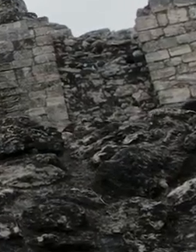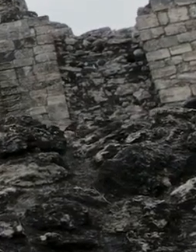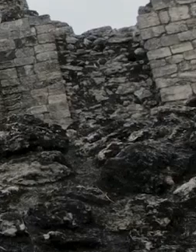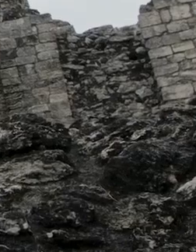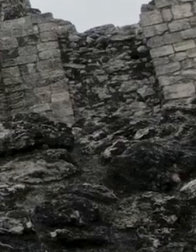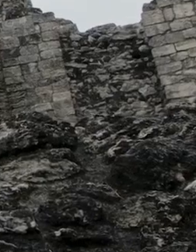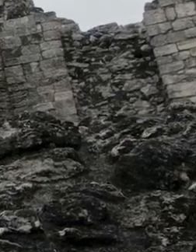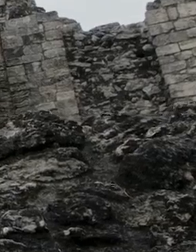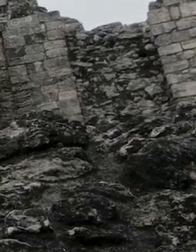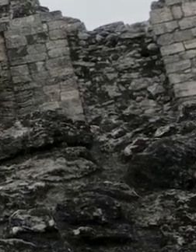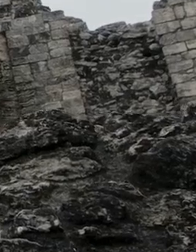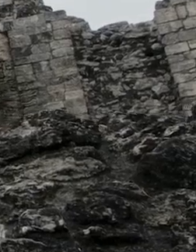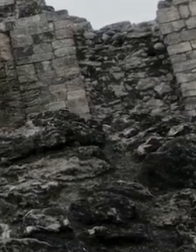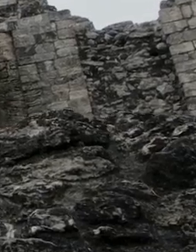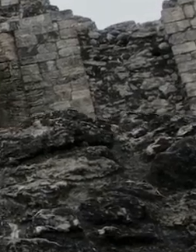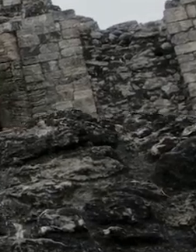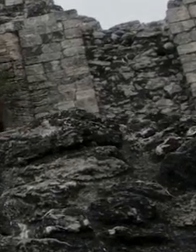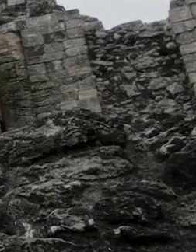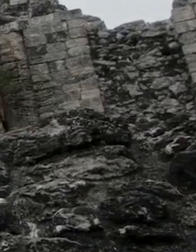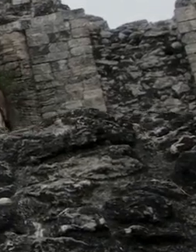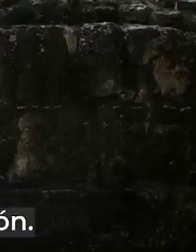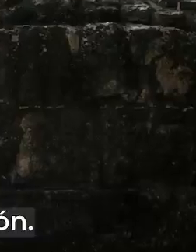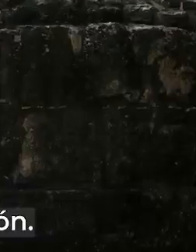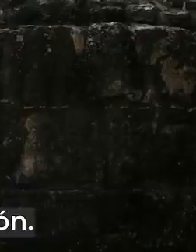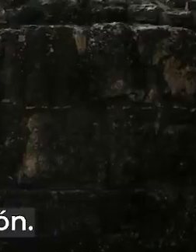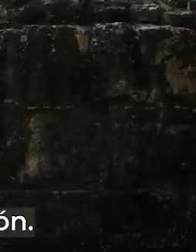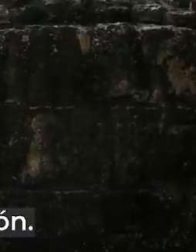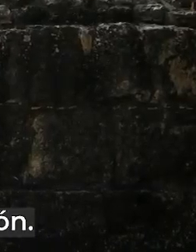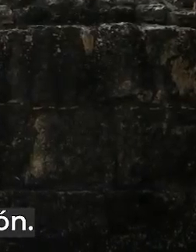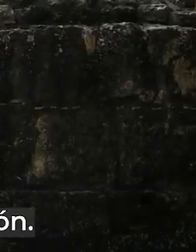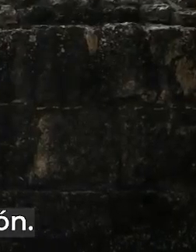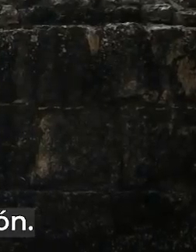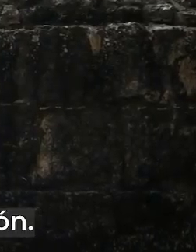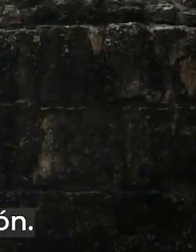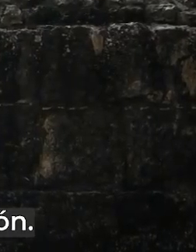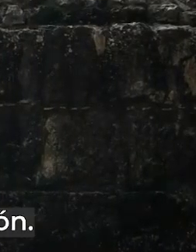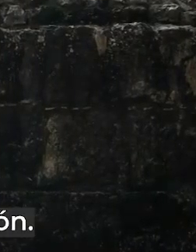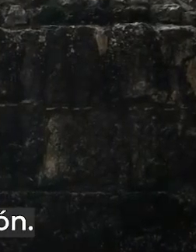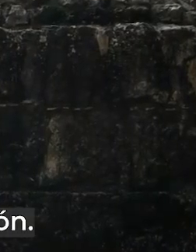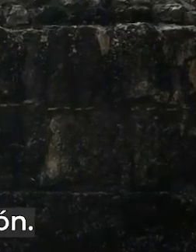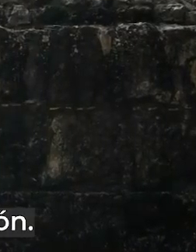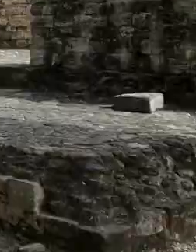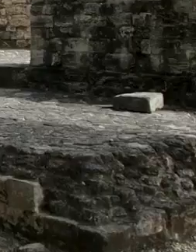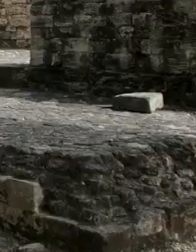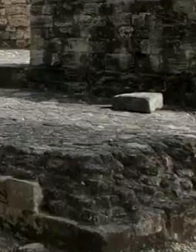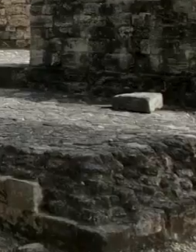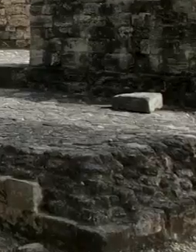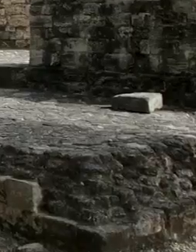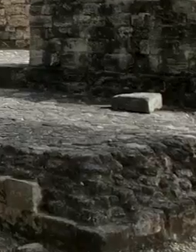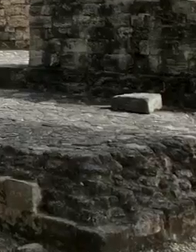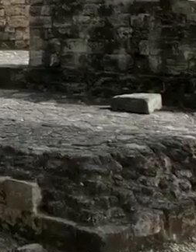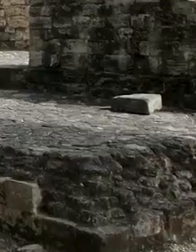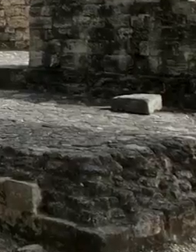siglo XII empezó a experimentar un declive que habría de derivar en su desocupación.